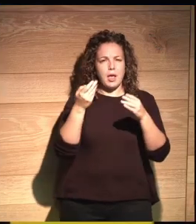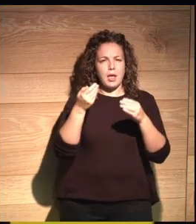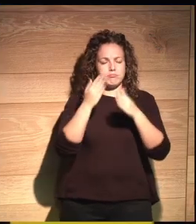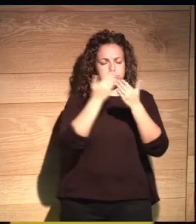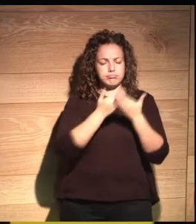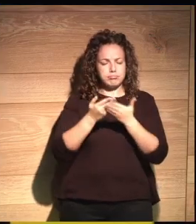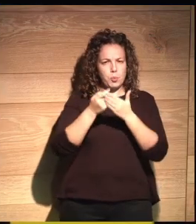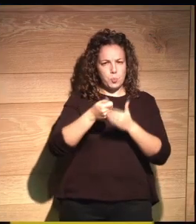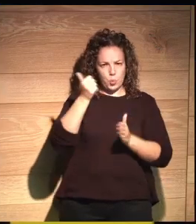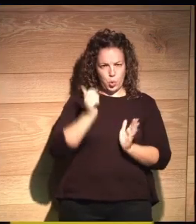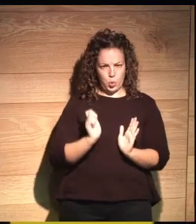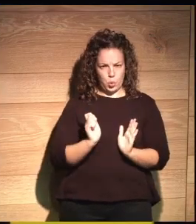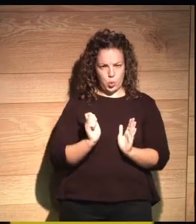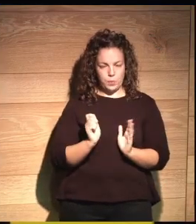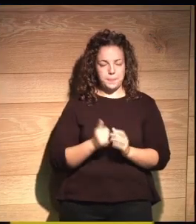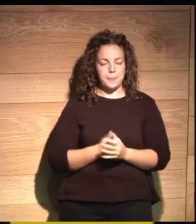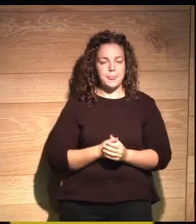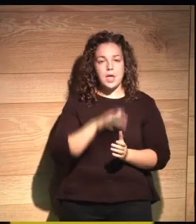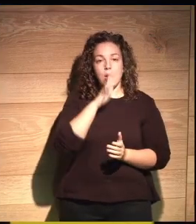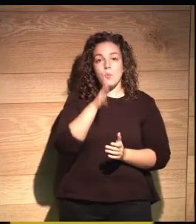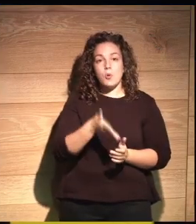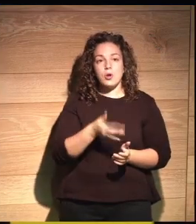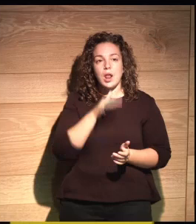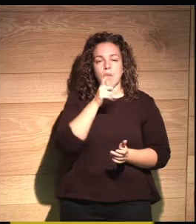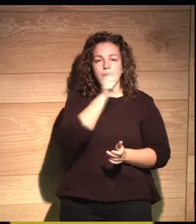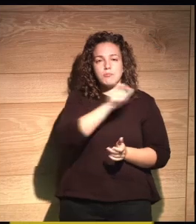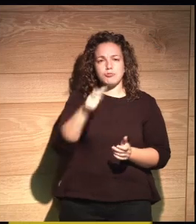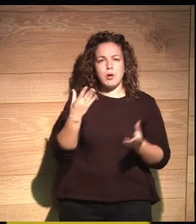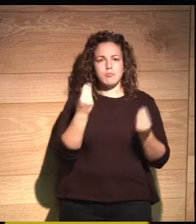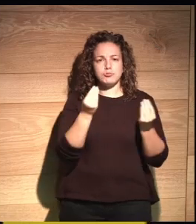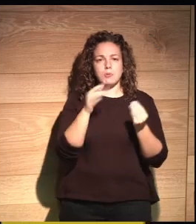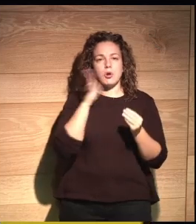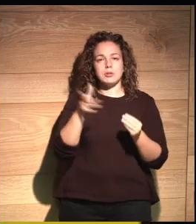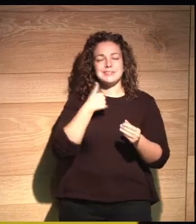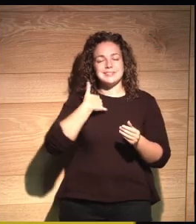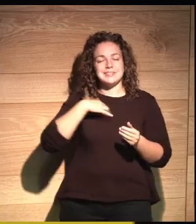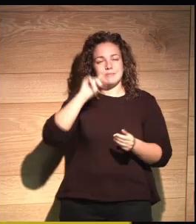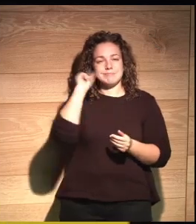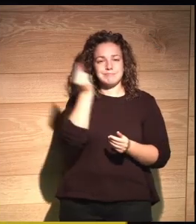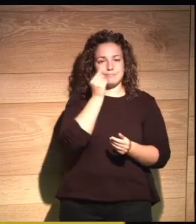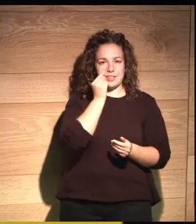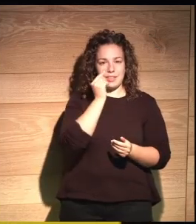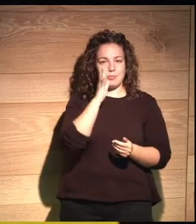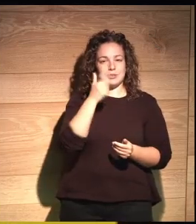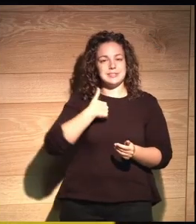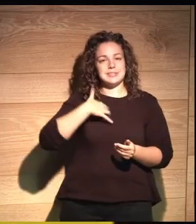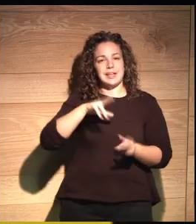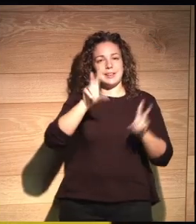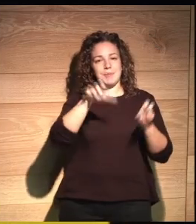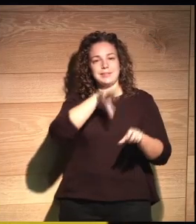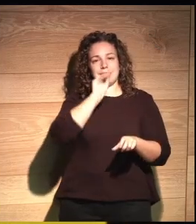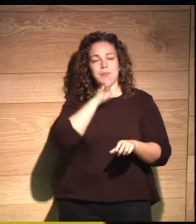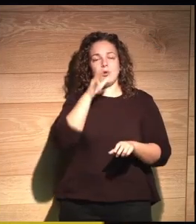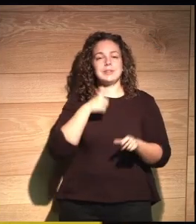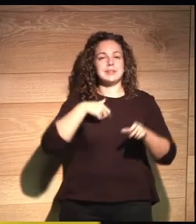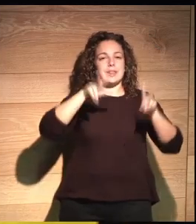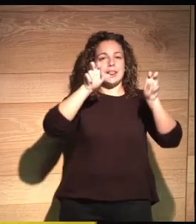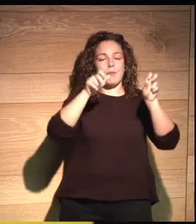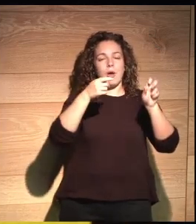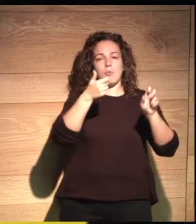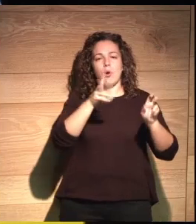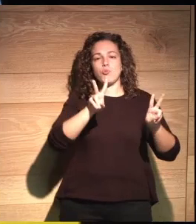porque hay hay ahora ya hay mucha gente que está muy enterada que ya entienden es un tema bastante nuevo en muchos